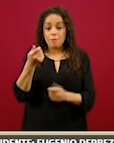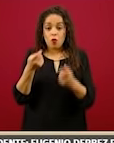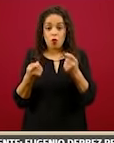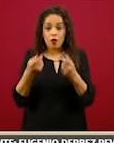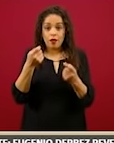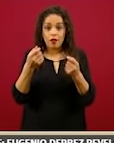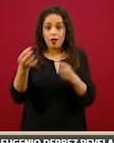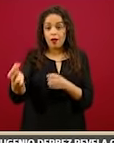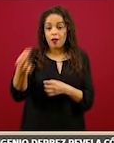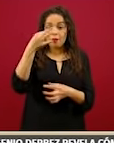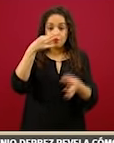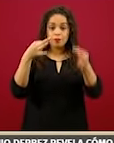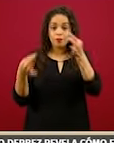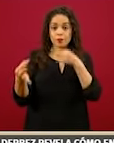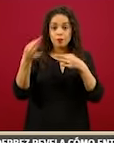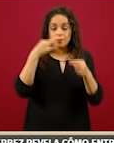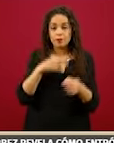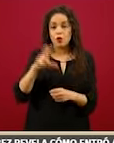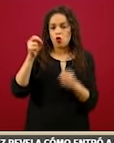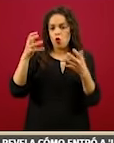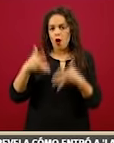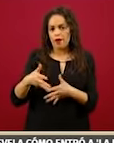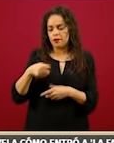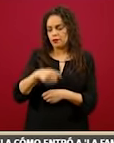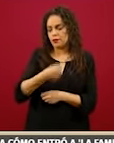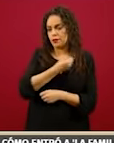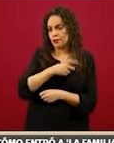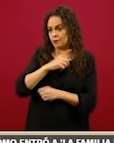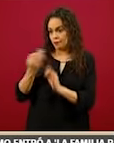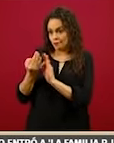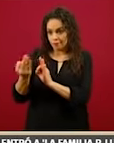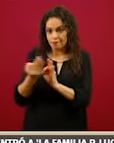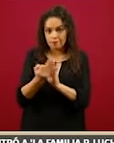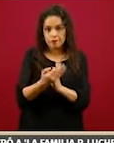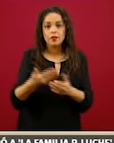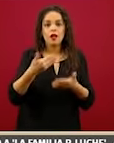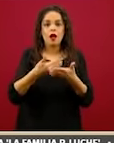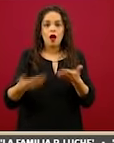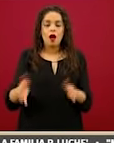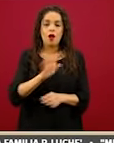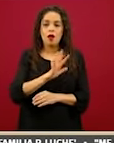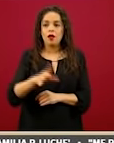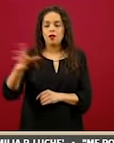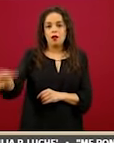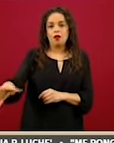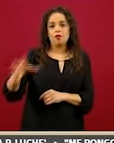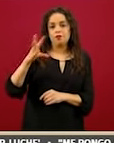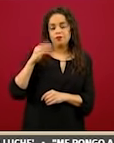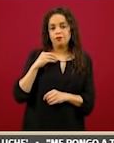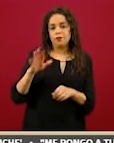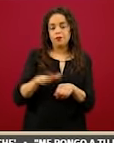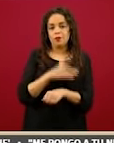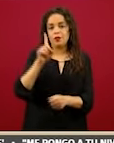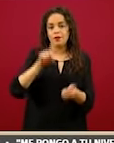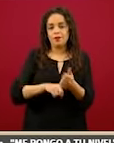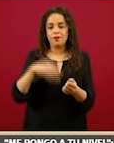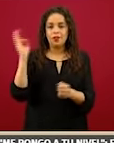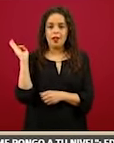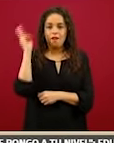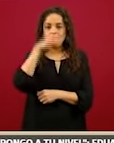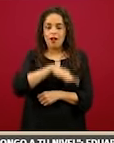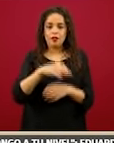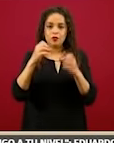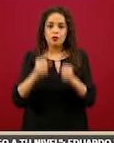todas formas guardando mi sana distancia, ahora lo traigo porque tengo esta sensación de falsa seguridad justo en el